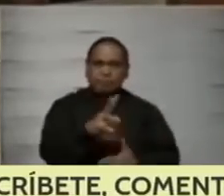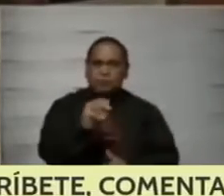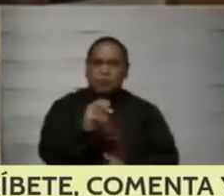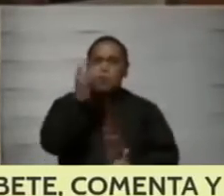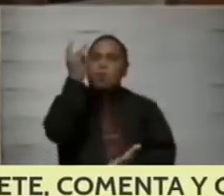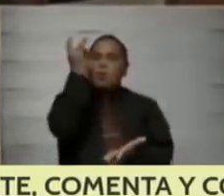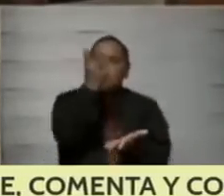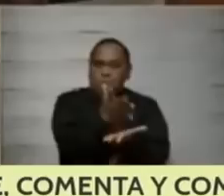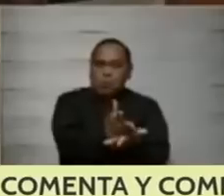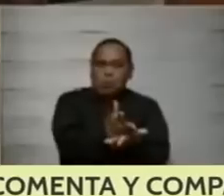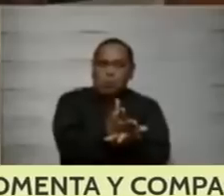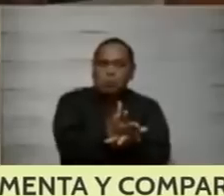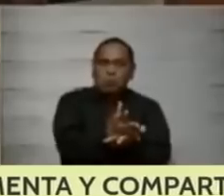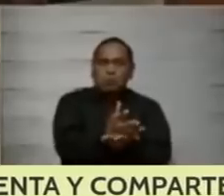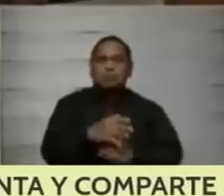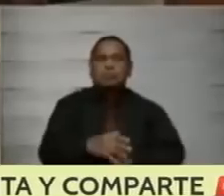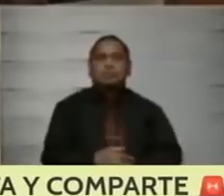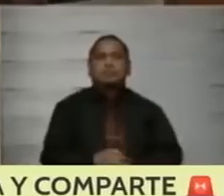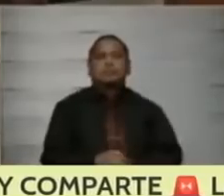decir,